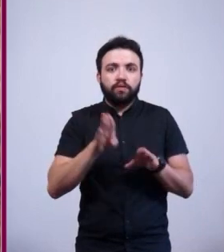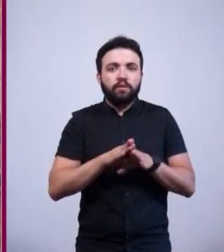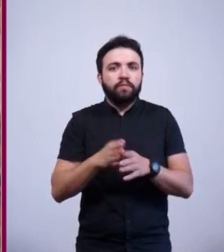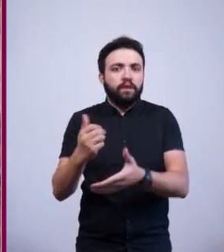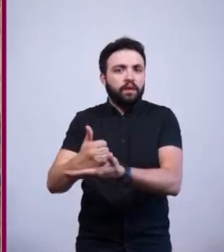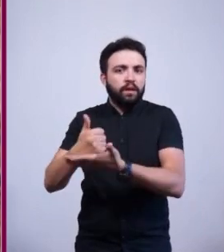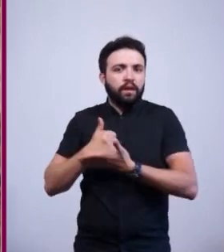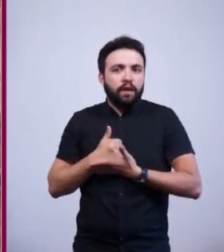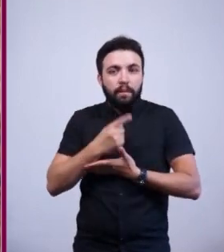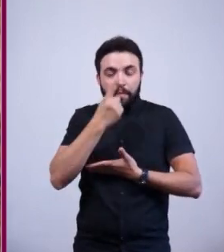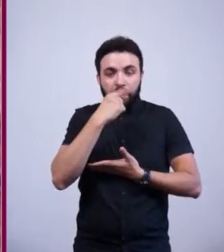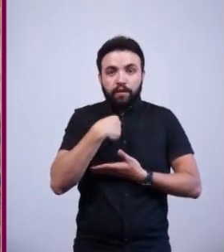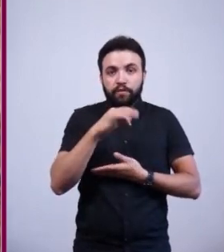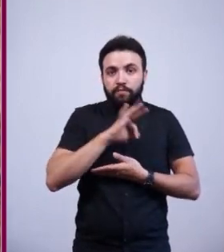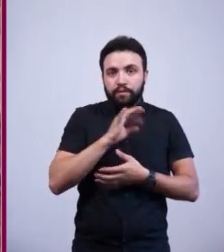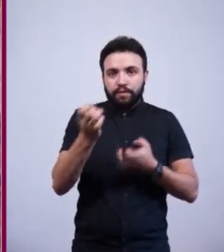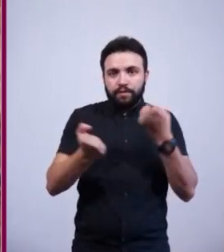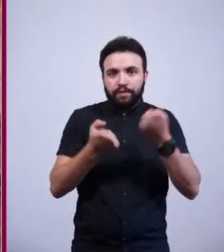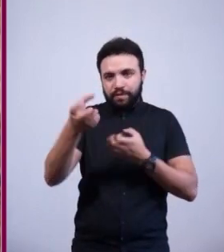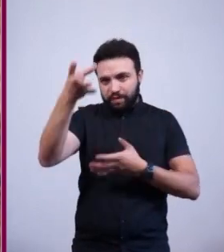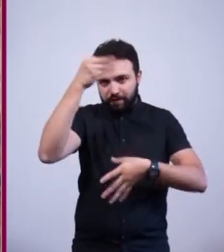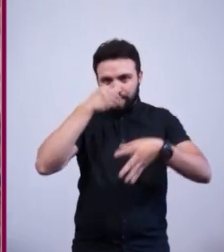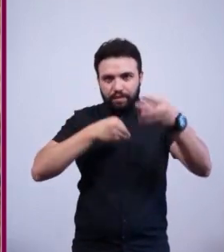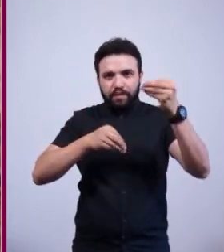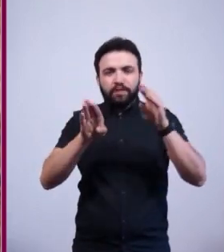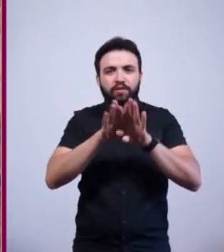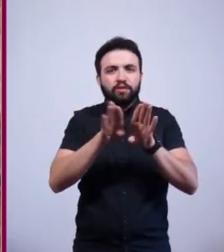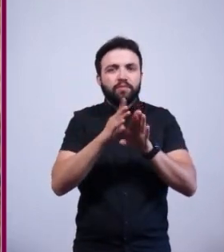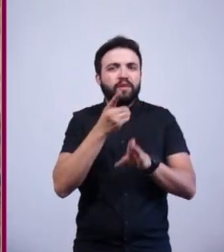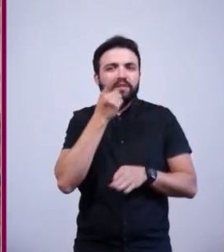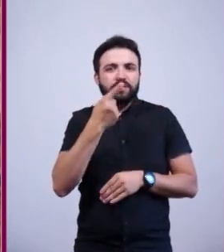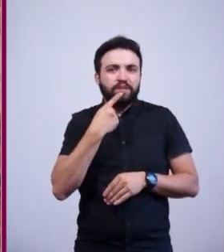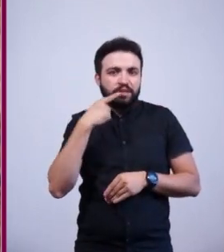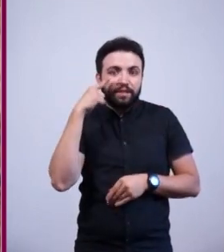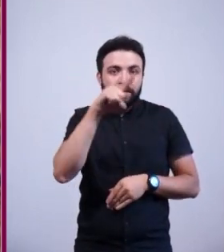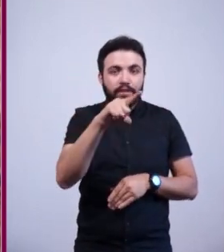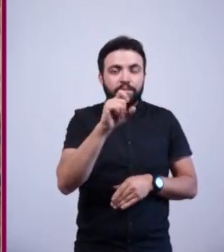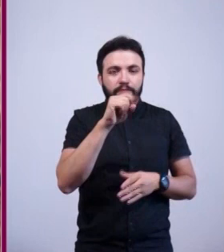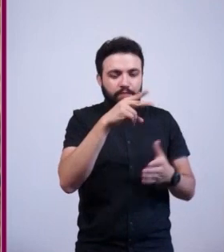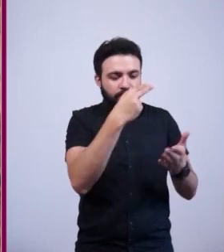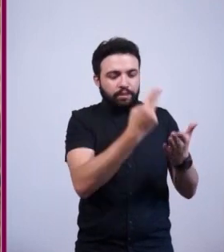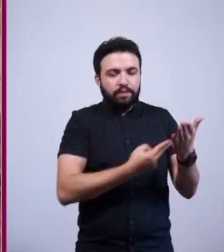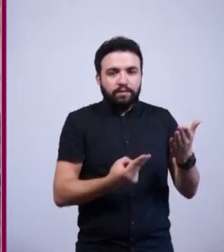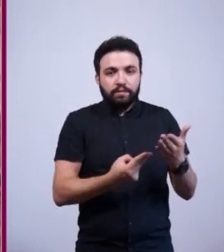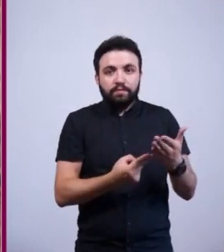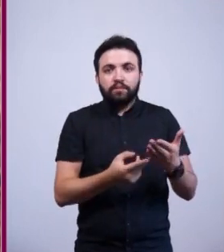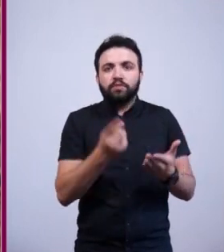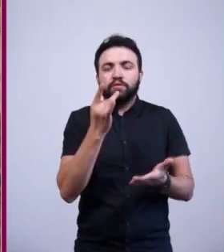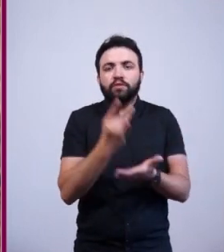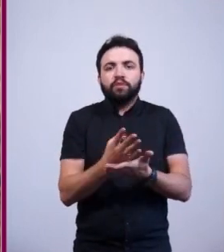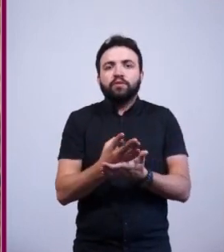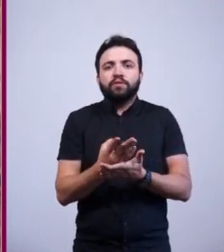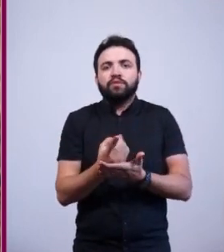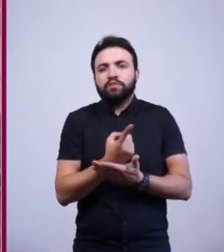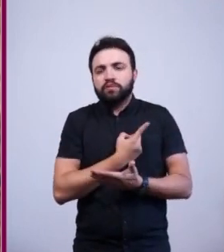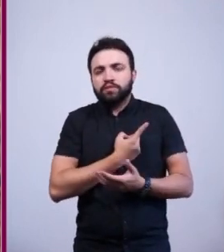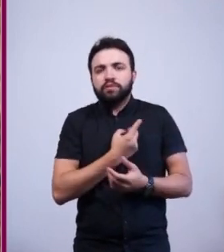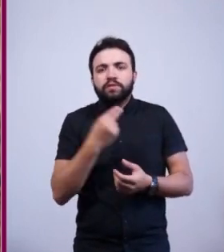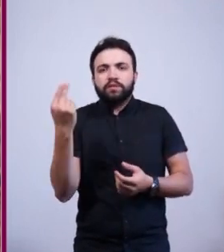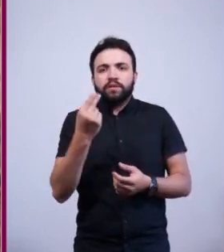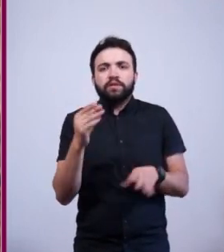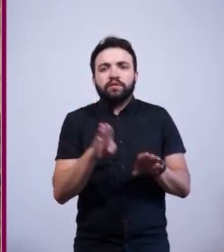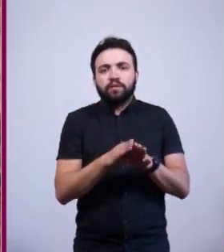de ejercicios prácticos con los que vamos a poder aprender a narrar a través del dibujo. Solamente necesitamos algo con que